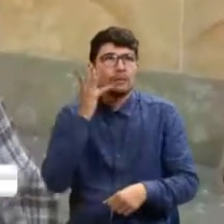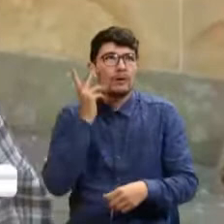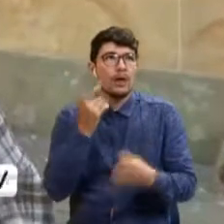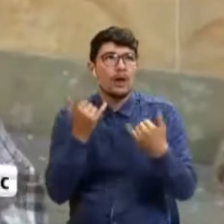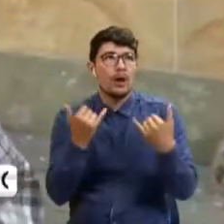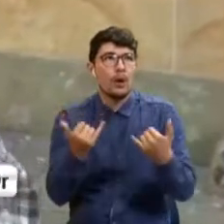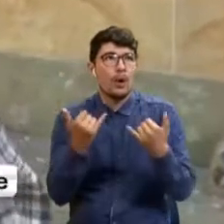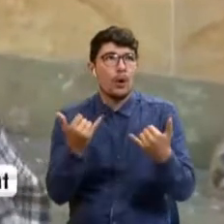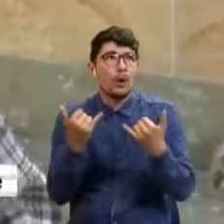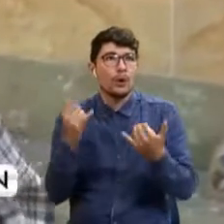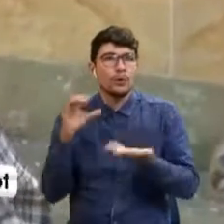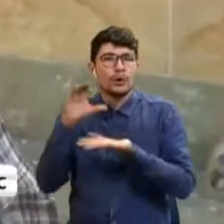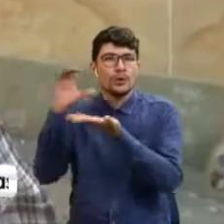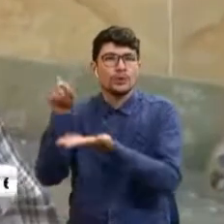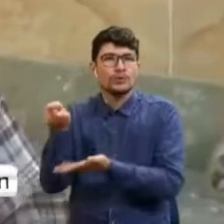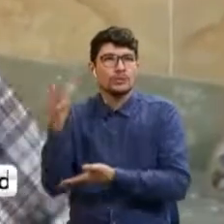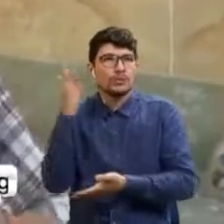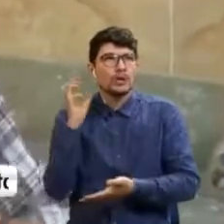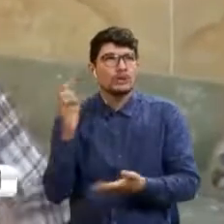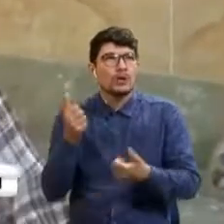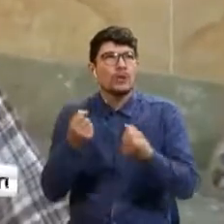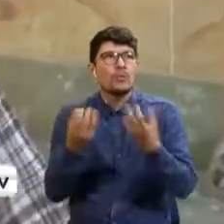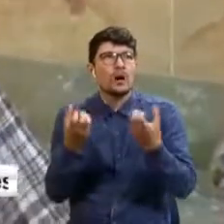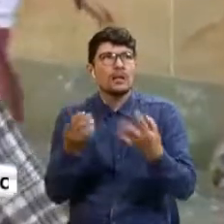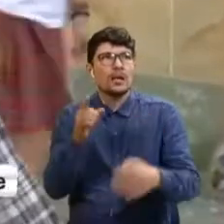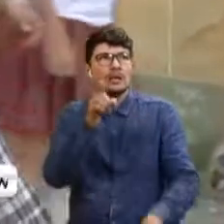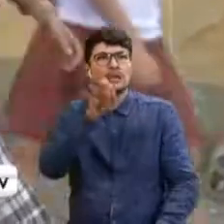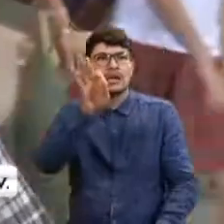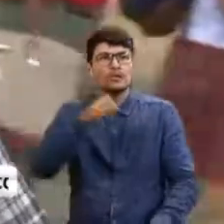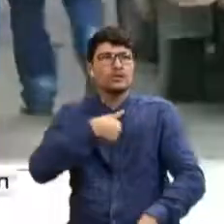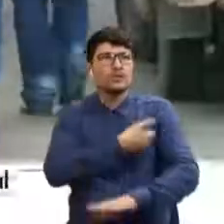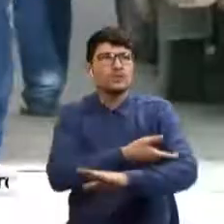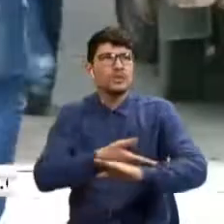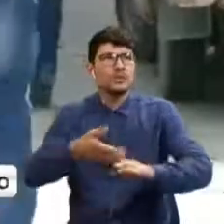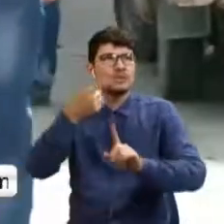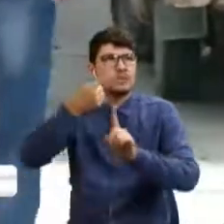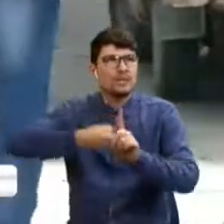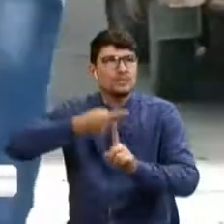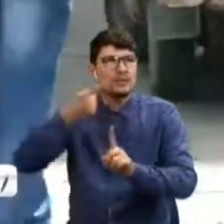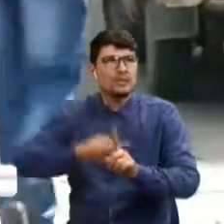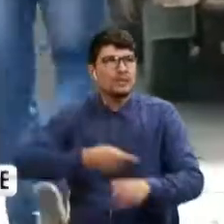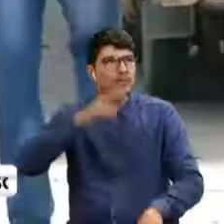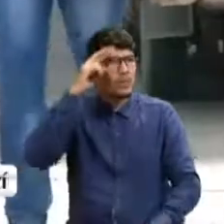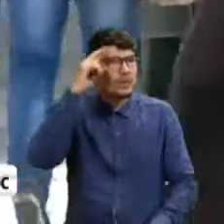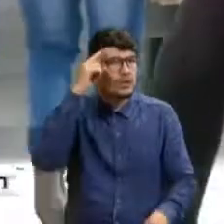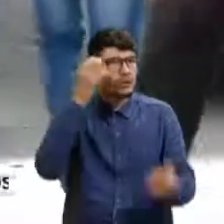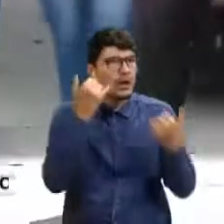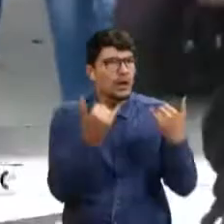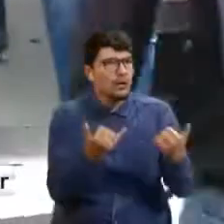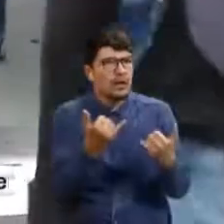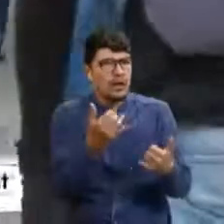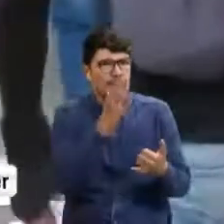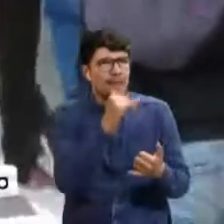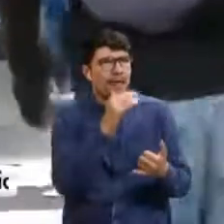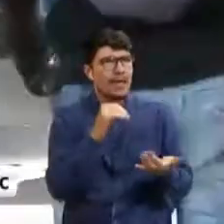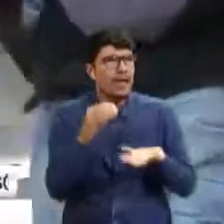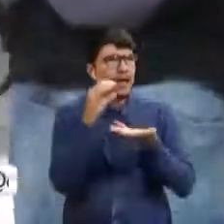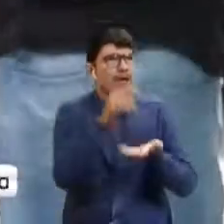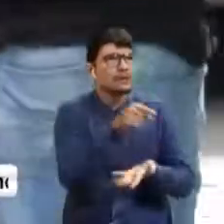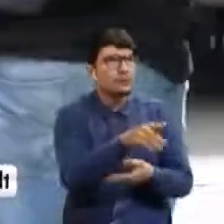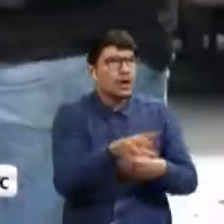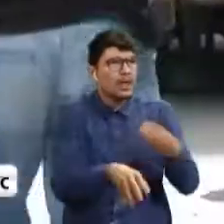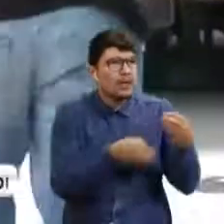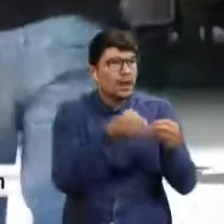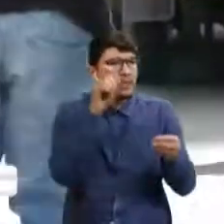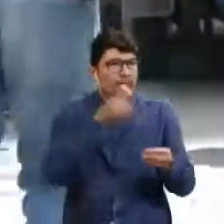en día y día disfruta de una pensión de 18 millones de pesos mensuales al drama de no recibir lo que le corresponde se le suma que deben